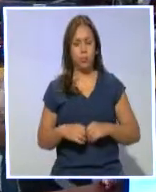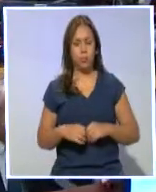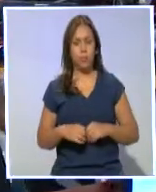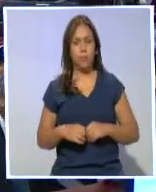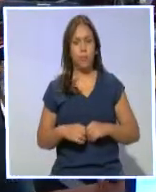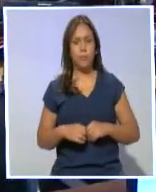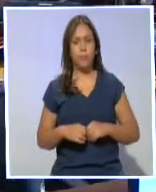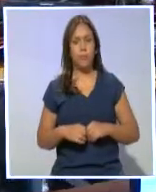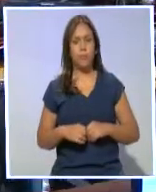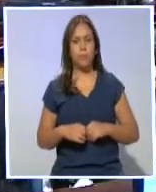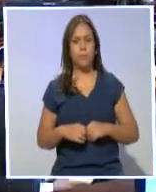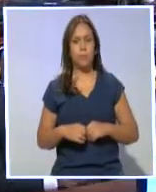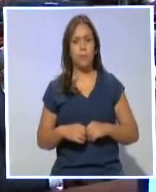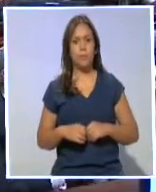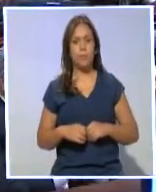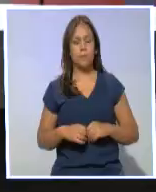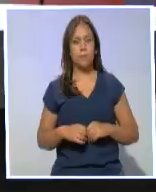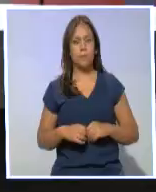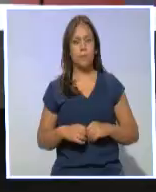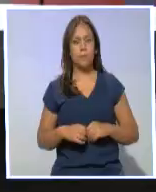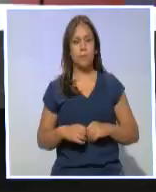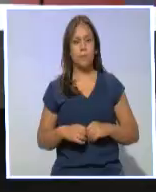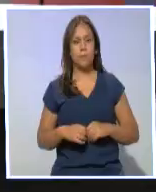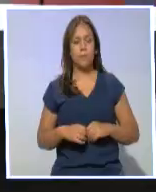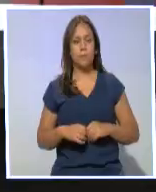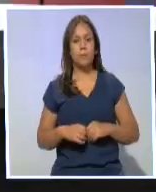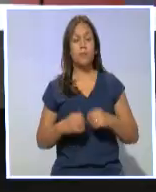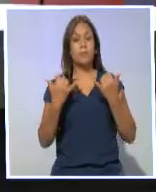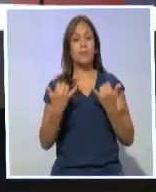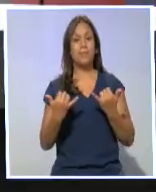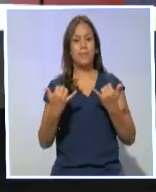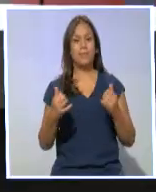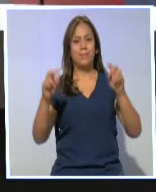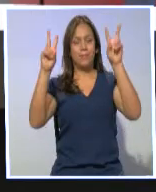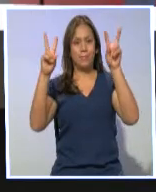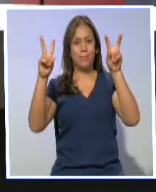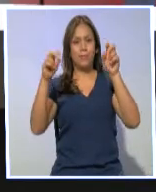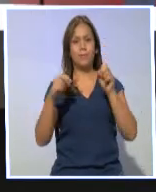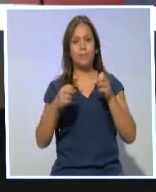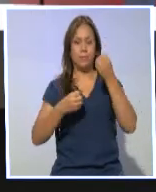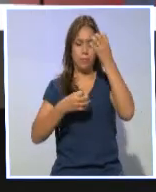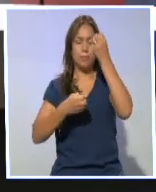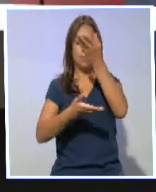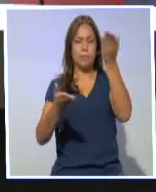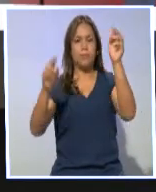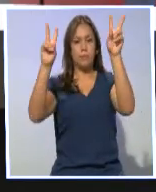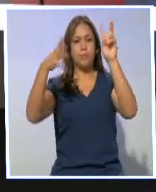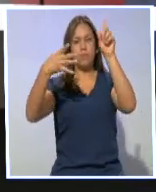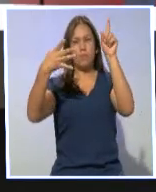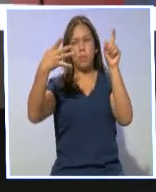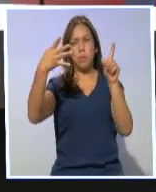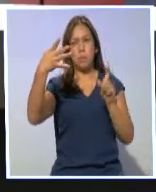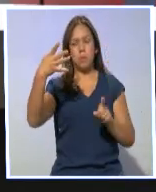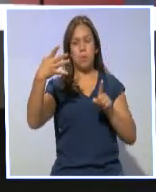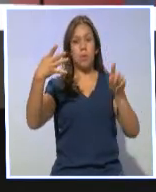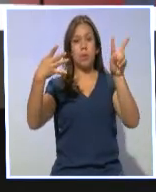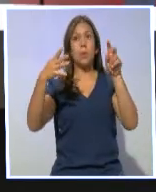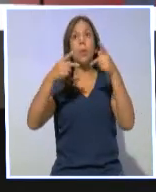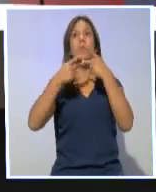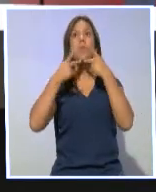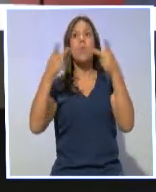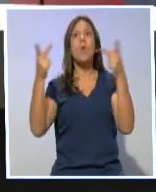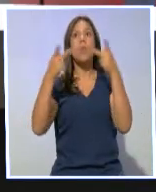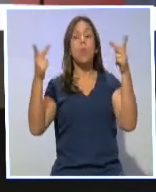Lorena Espinosa, TVL Noticias. Y hoy en nuestro espacio en el que damos a conocer cada una de las preguntas para la